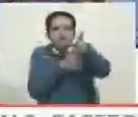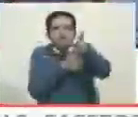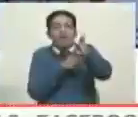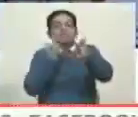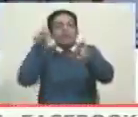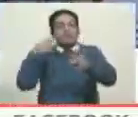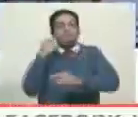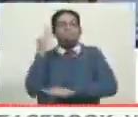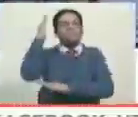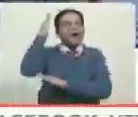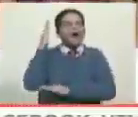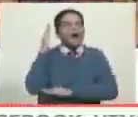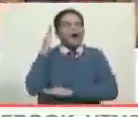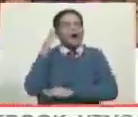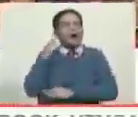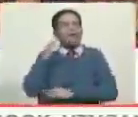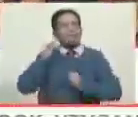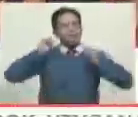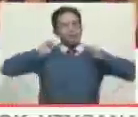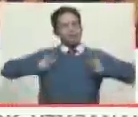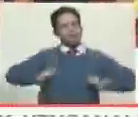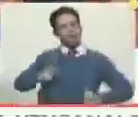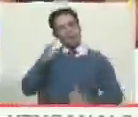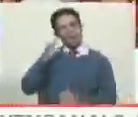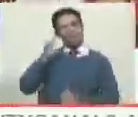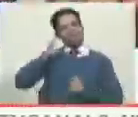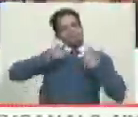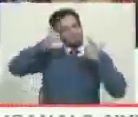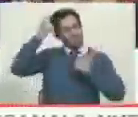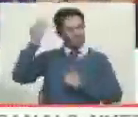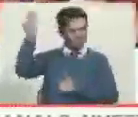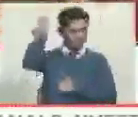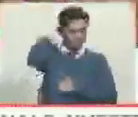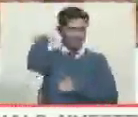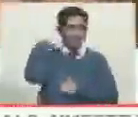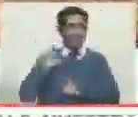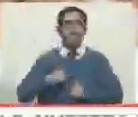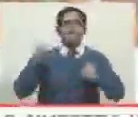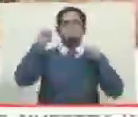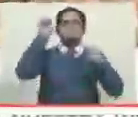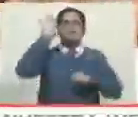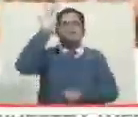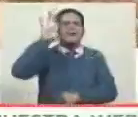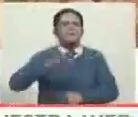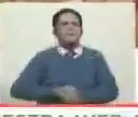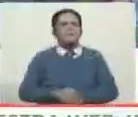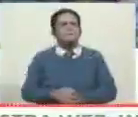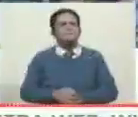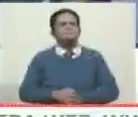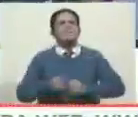tareas randy moss lleva en la espalda que viva la patria